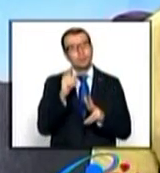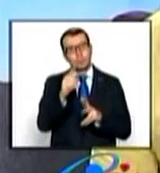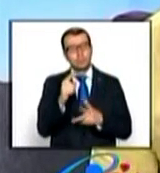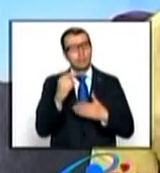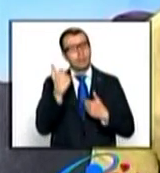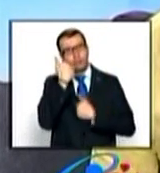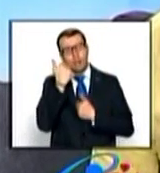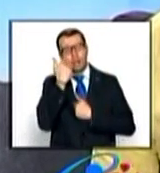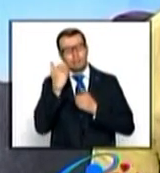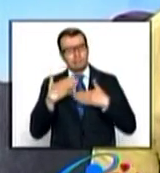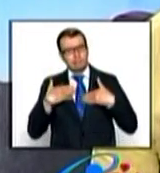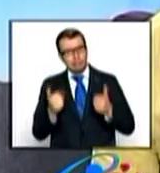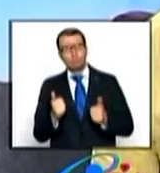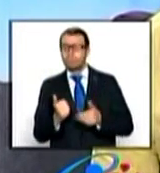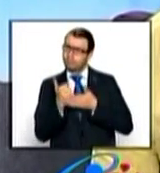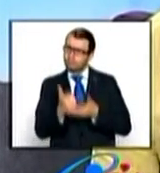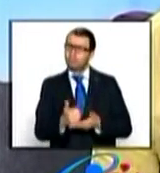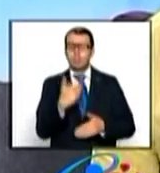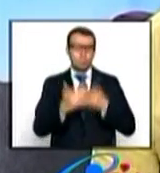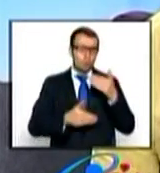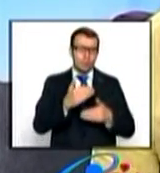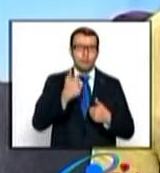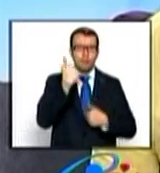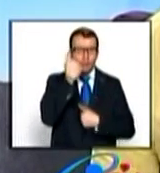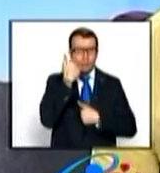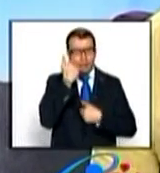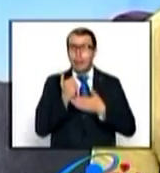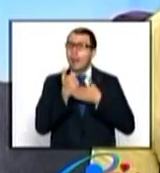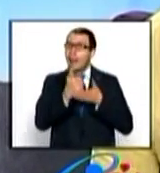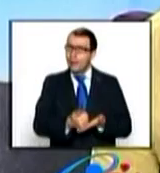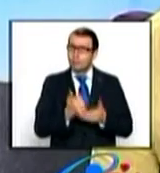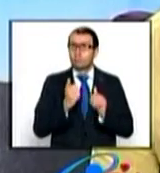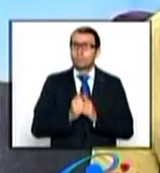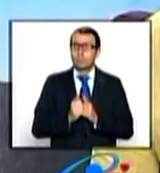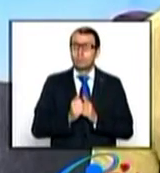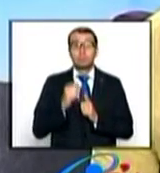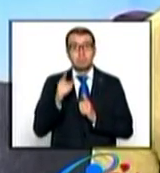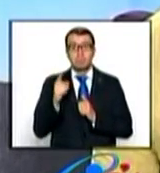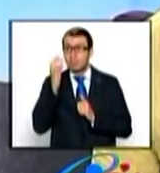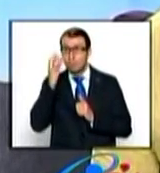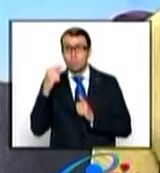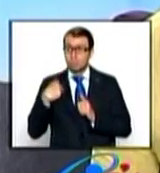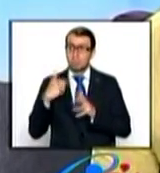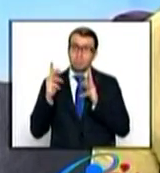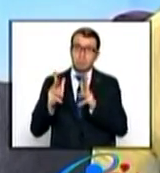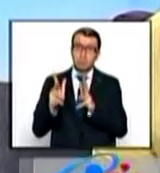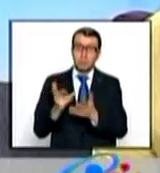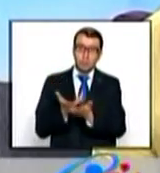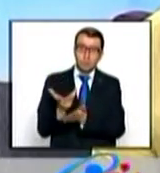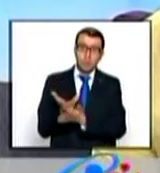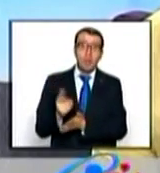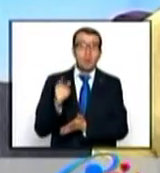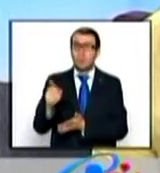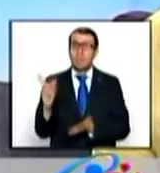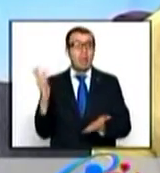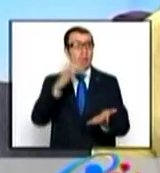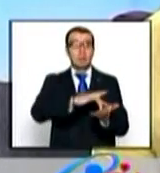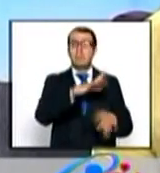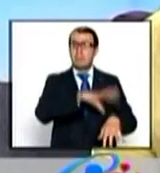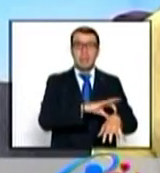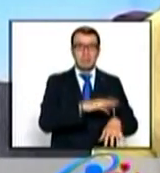orientación en el proceso de la enfermedad. No pretendemos reemplazar una consulta médica. Este tampoco es un programa de